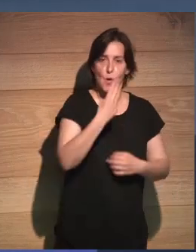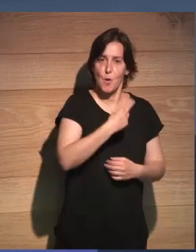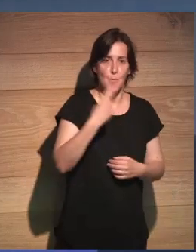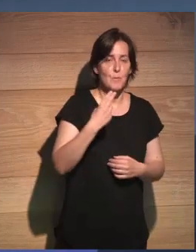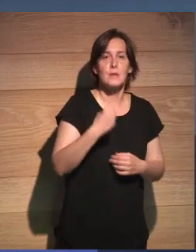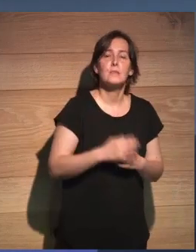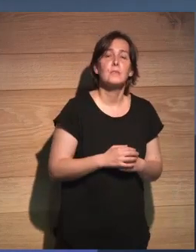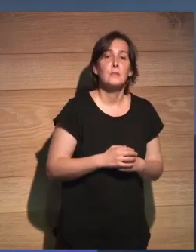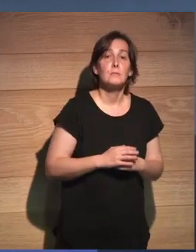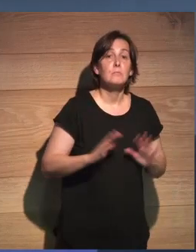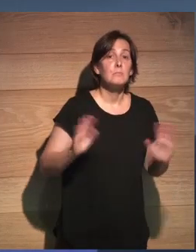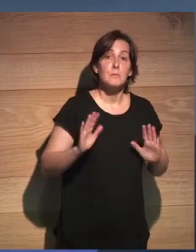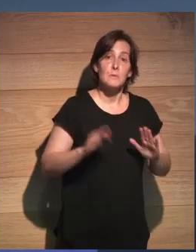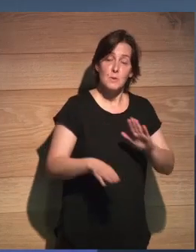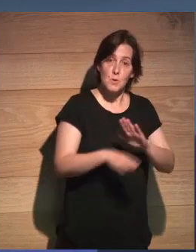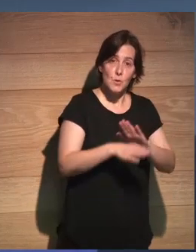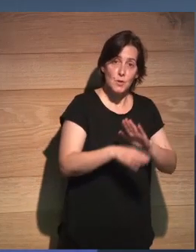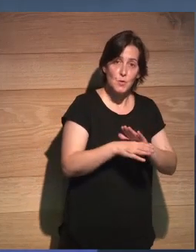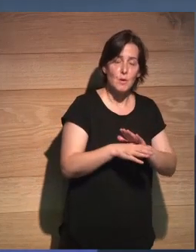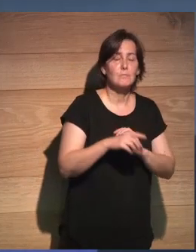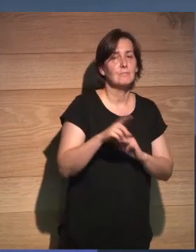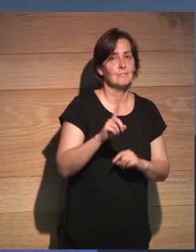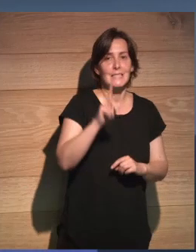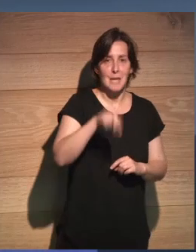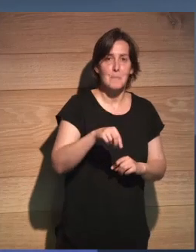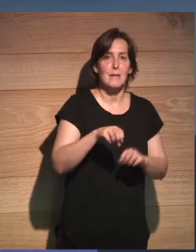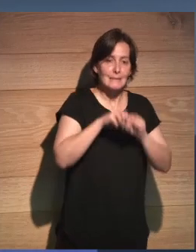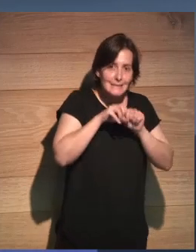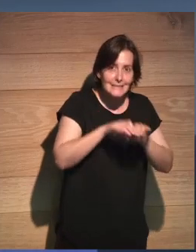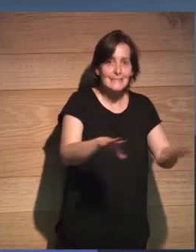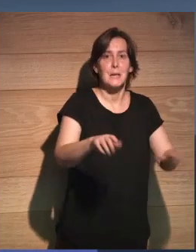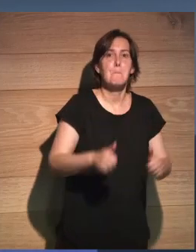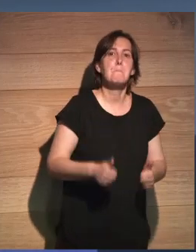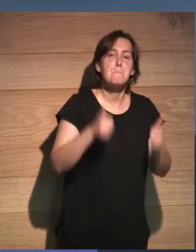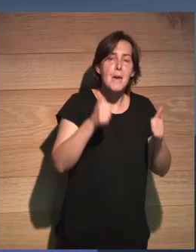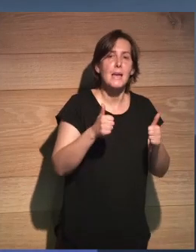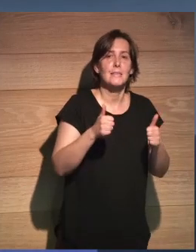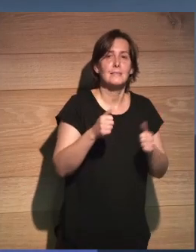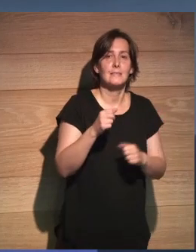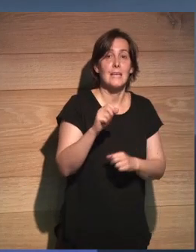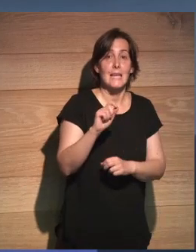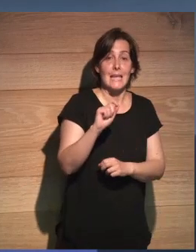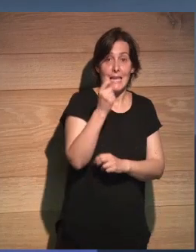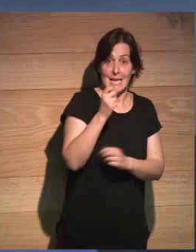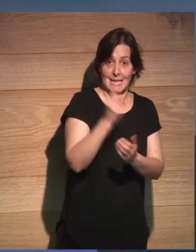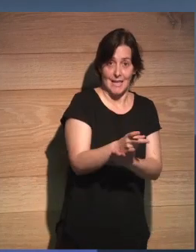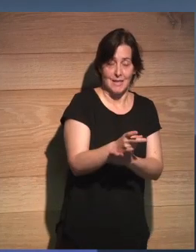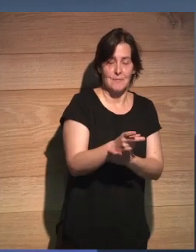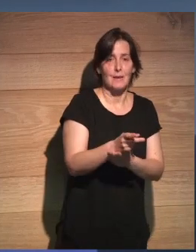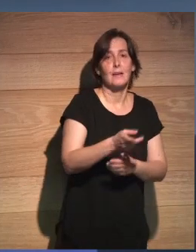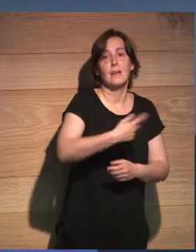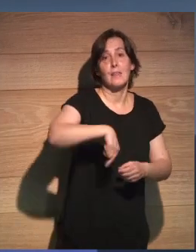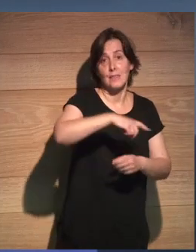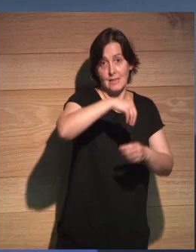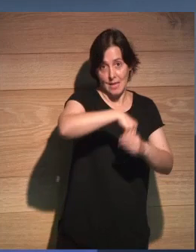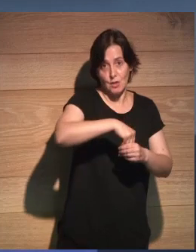comprometidos no solo a continuar, sino a reforzar la difusión de esta iniciativa dentro de nuestro organismo,